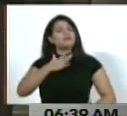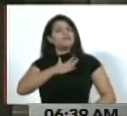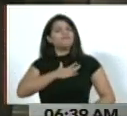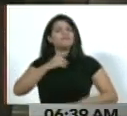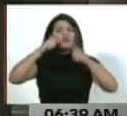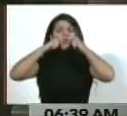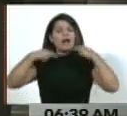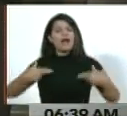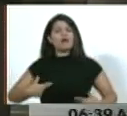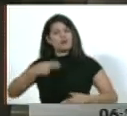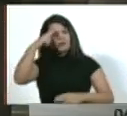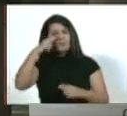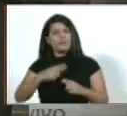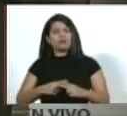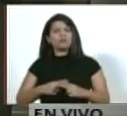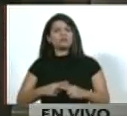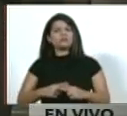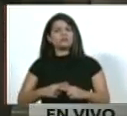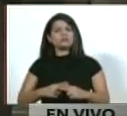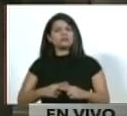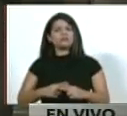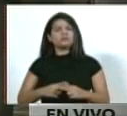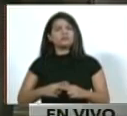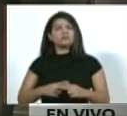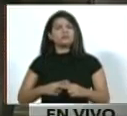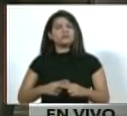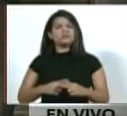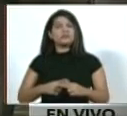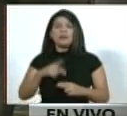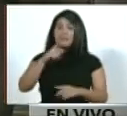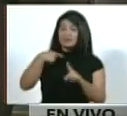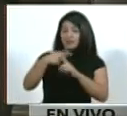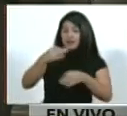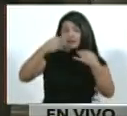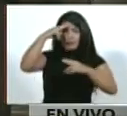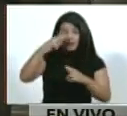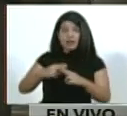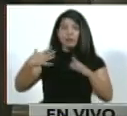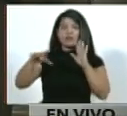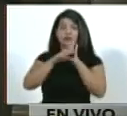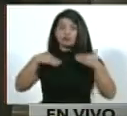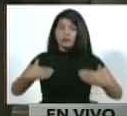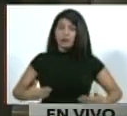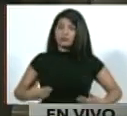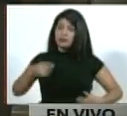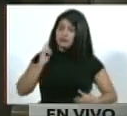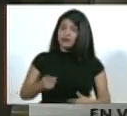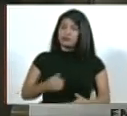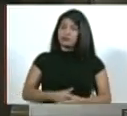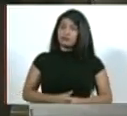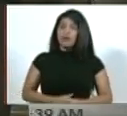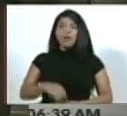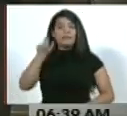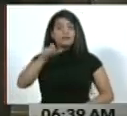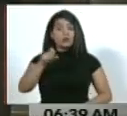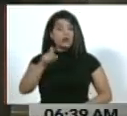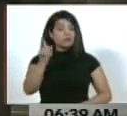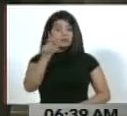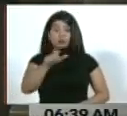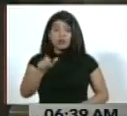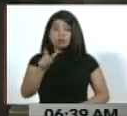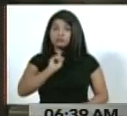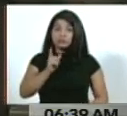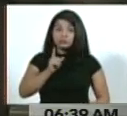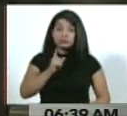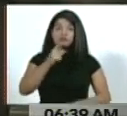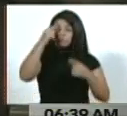Respetamos los derechos humanos. El que se salga de esa línea tendrá que atender